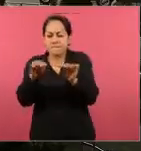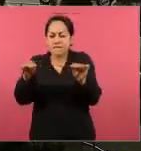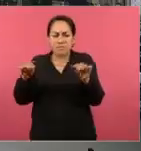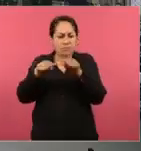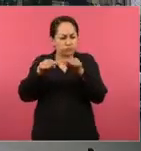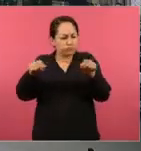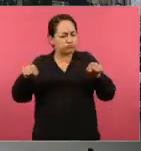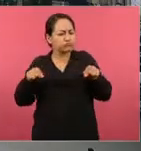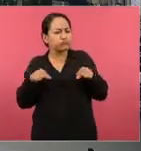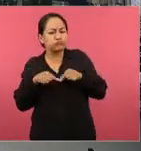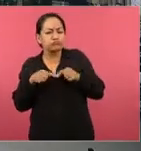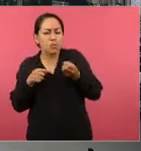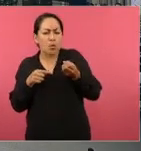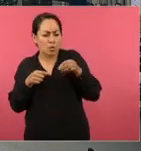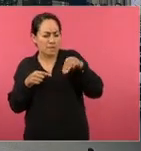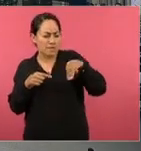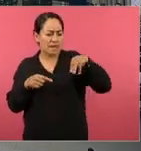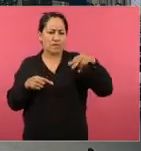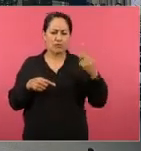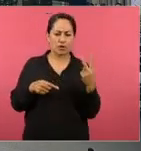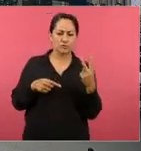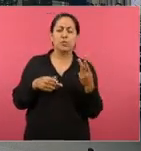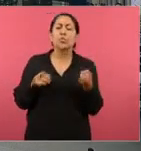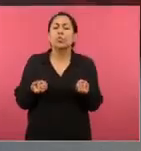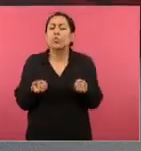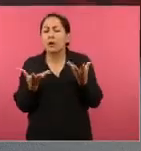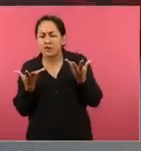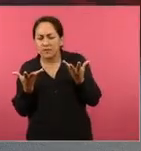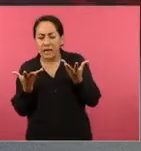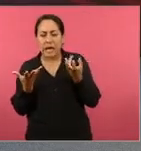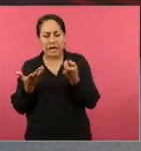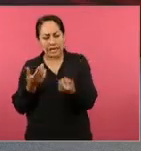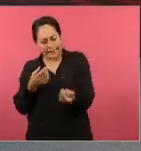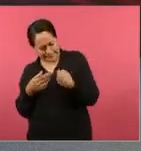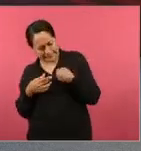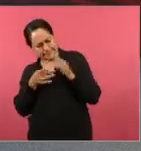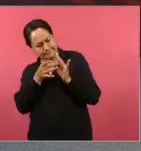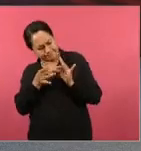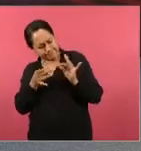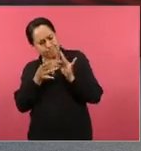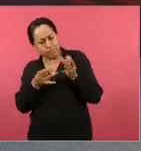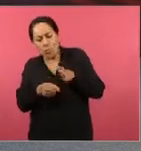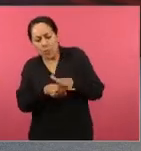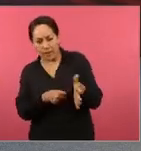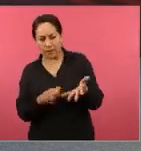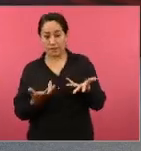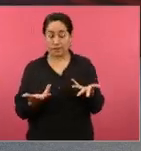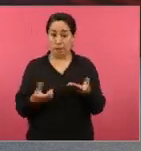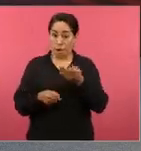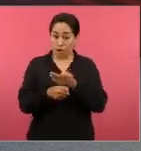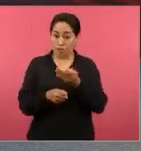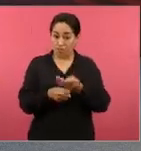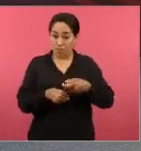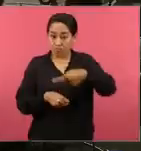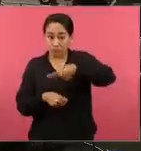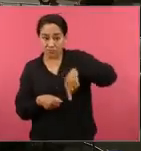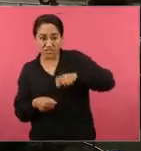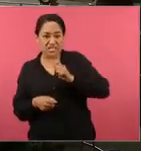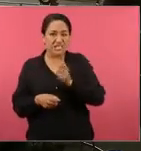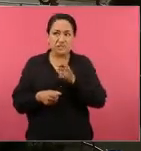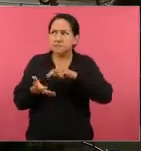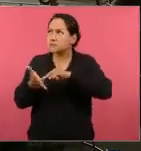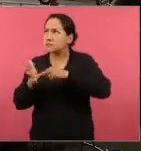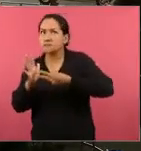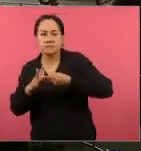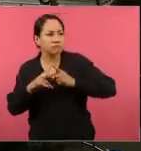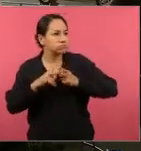que me expliquen cuáles son esas diferentes opciones. Nadie va a empezar a cubicar aquí y hasta